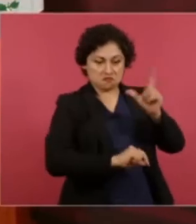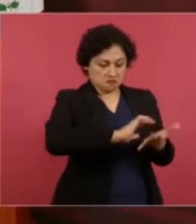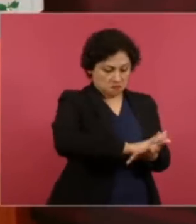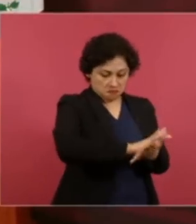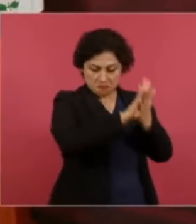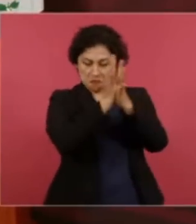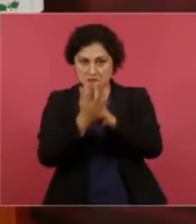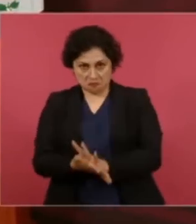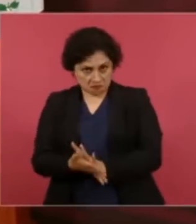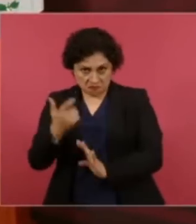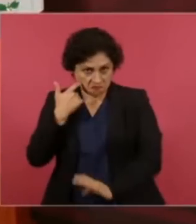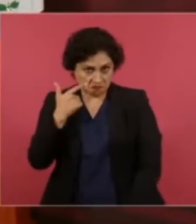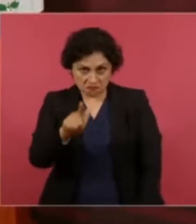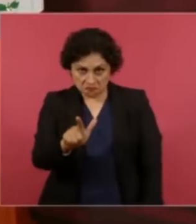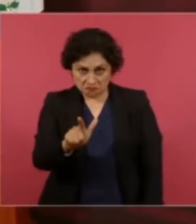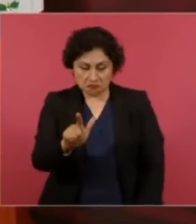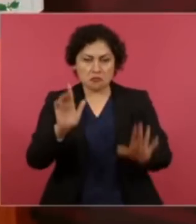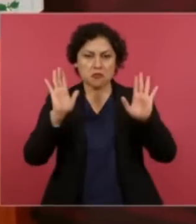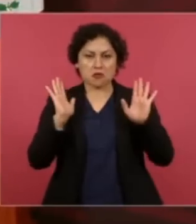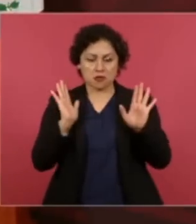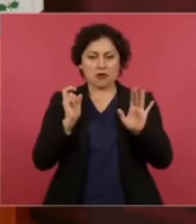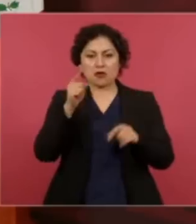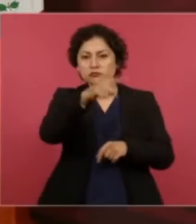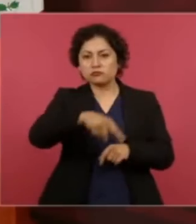y se tiene que ser honesto,